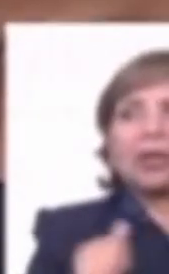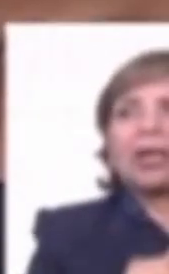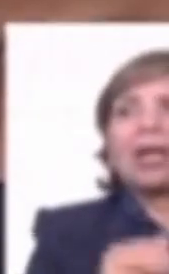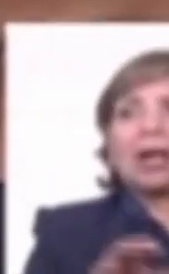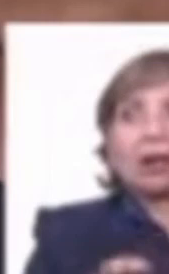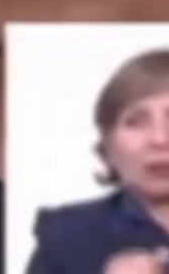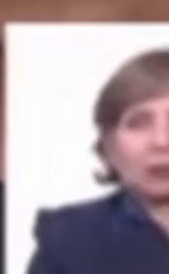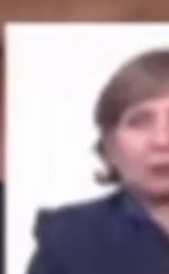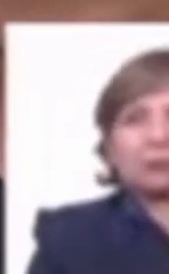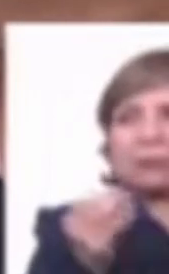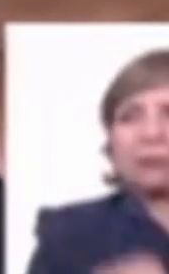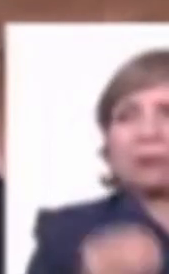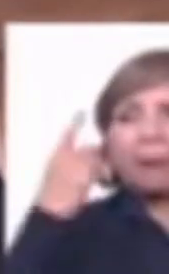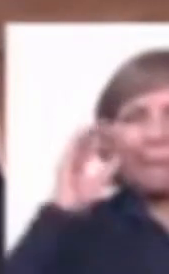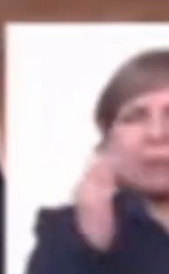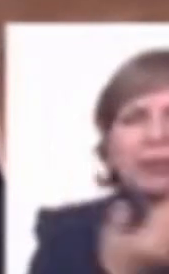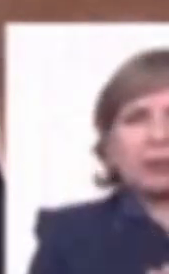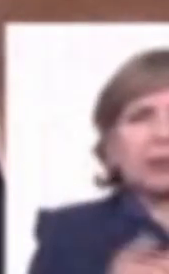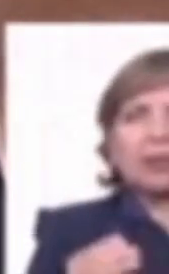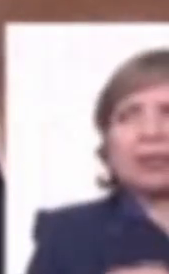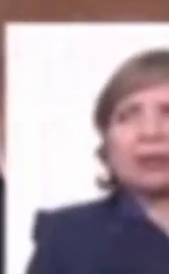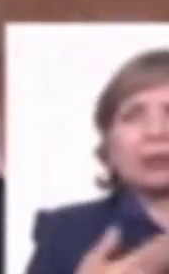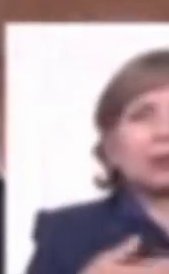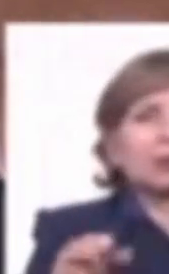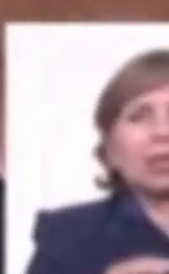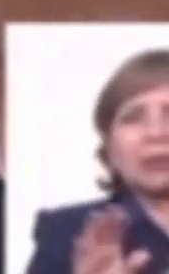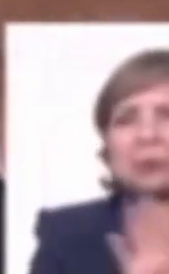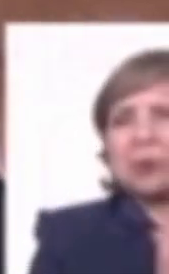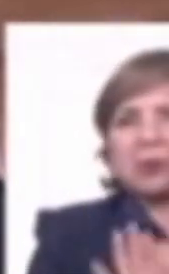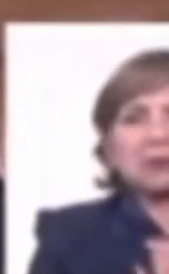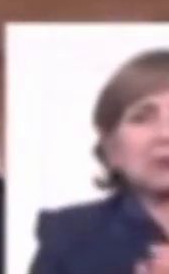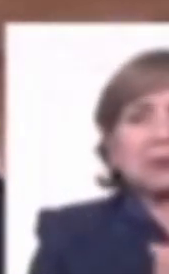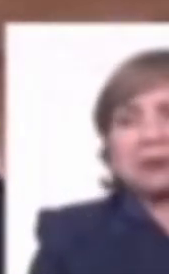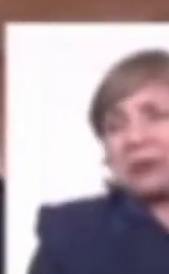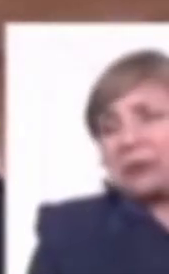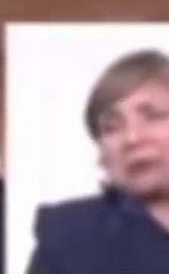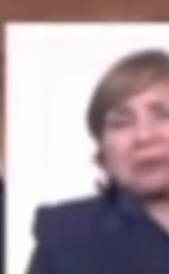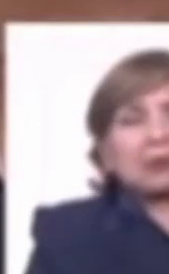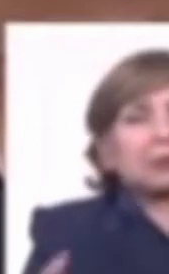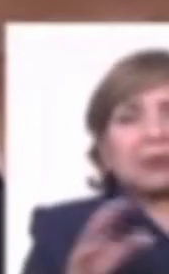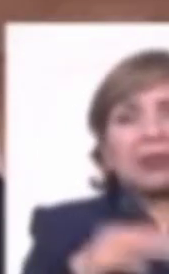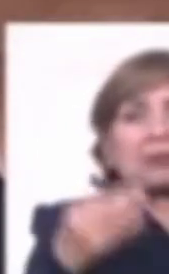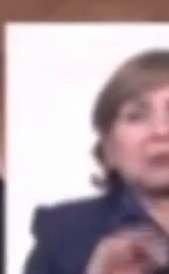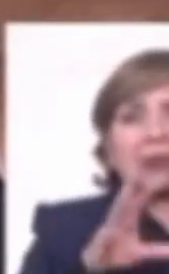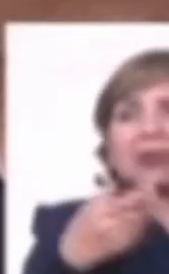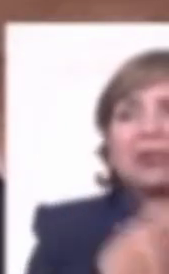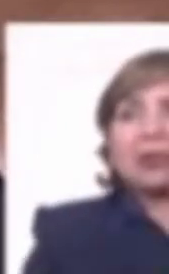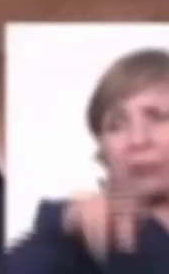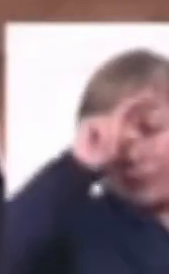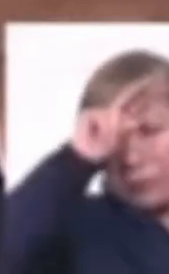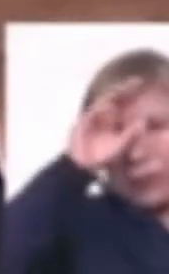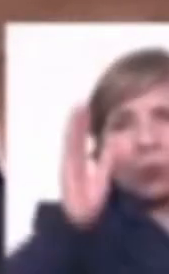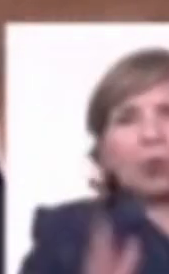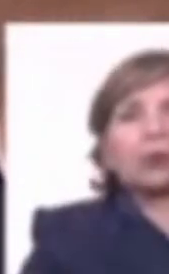la corte pareciera que el corte señor Premier que es protección de los delincuentes nada más Pero qué hay de los peruanos